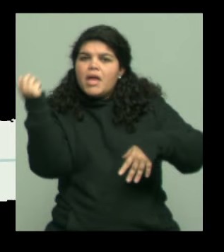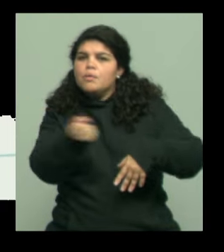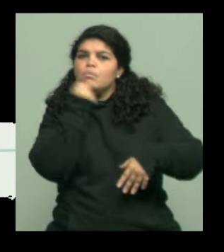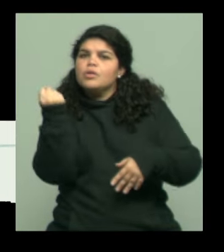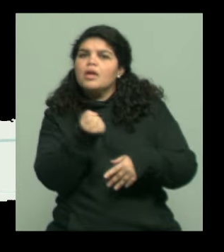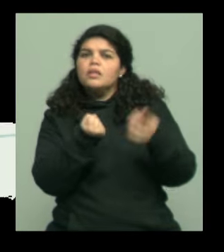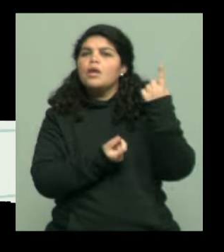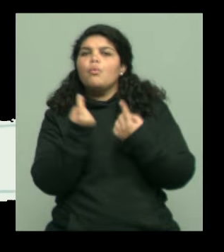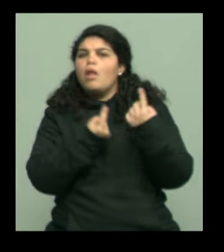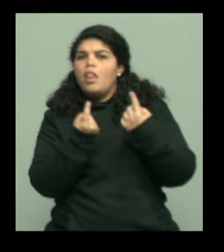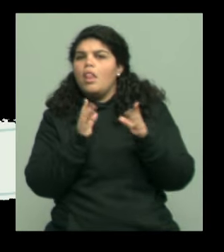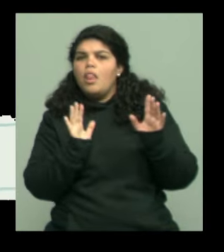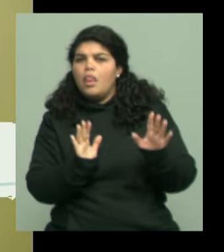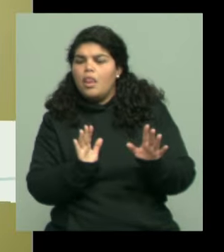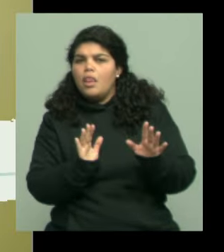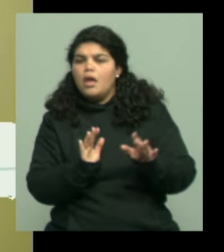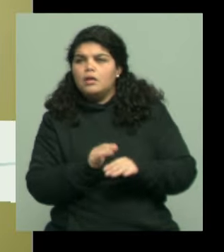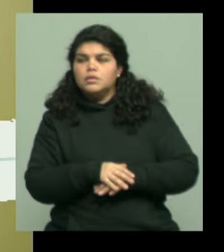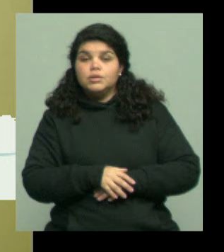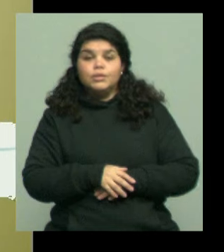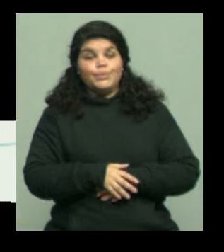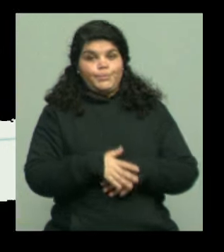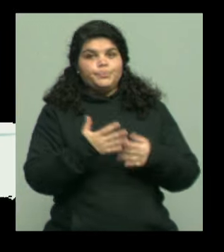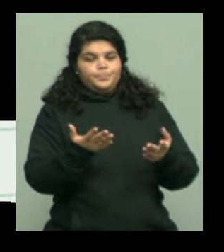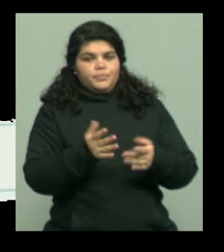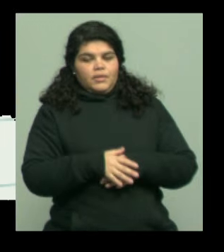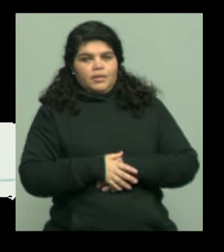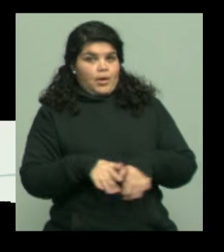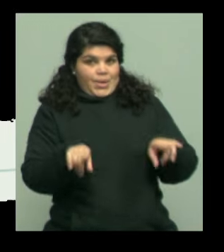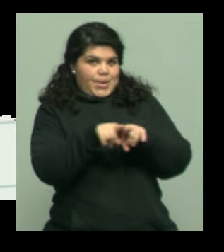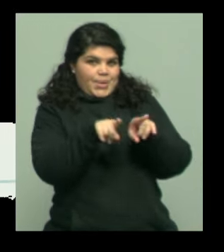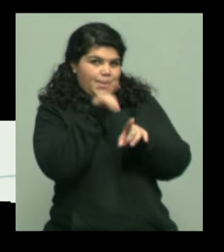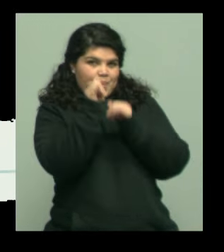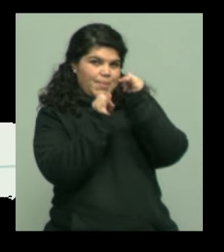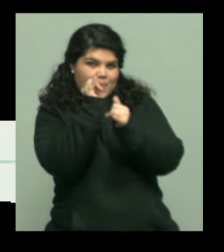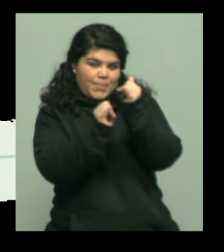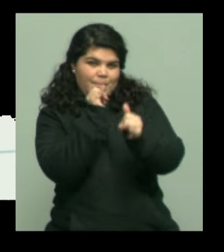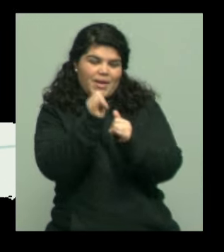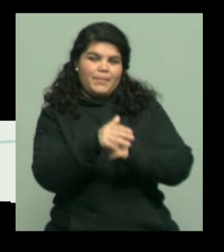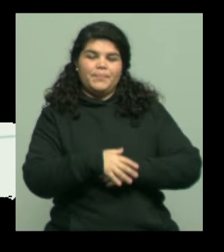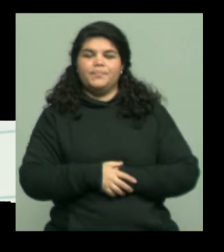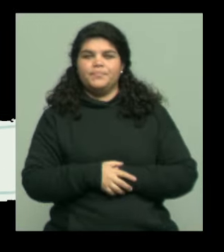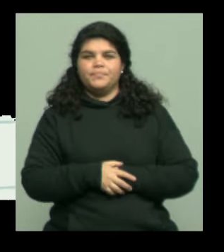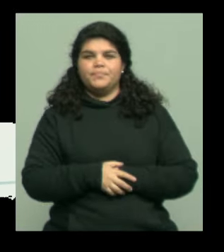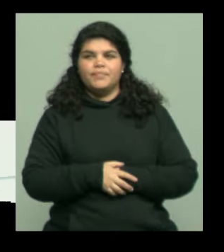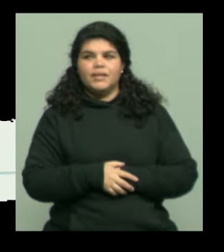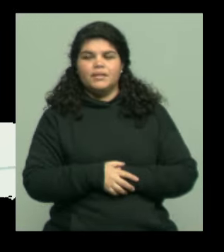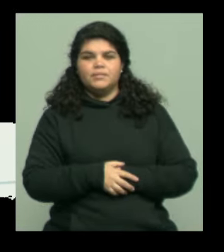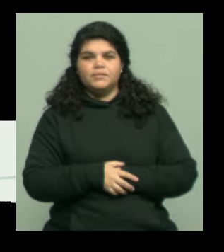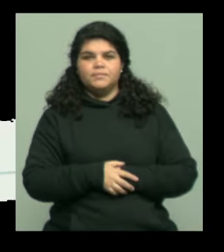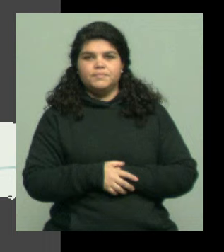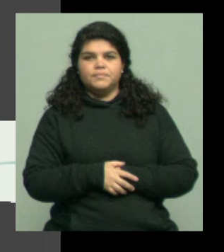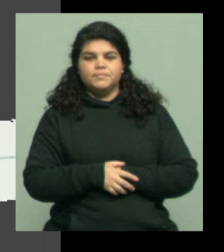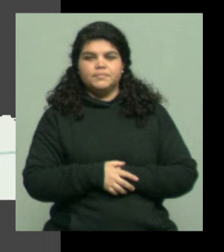otras? Ajá. Bueno, como te contaba recién, el concepto más